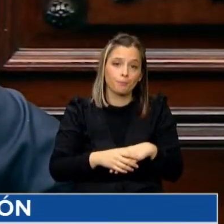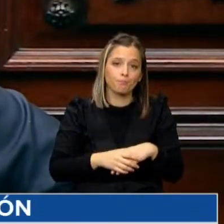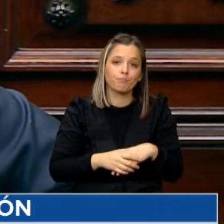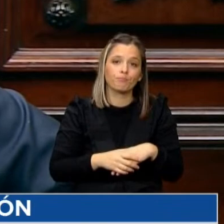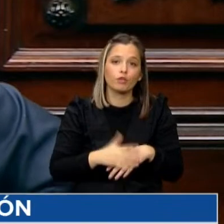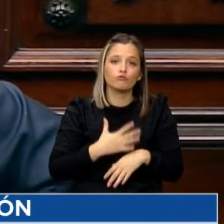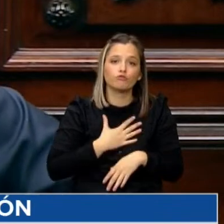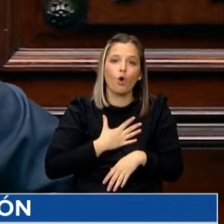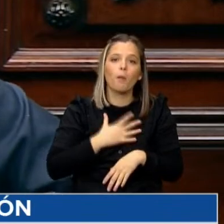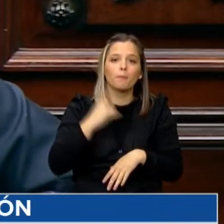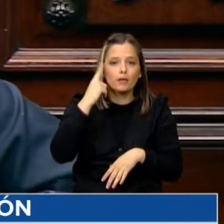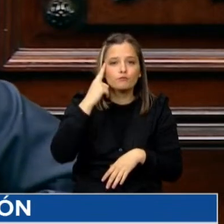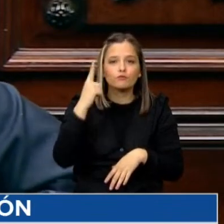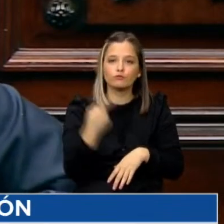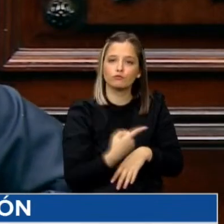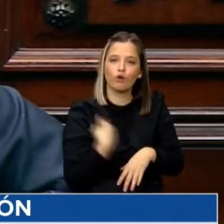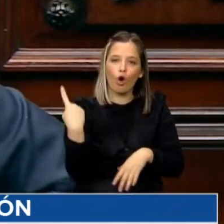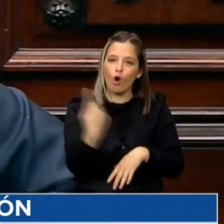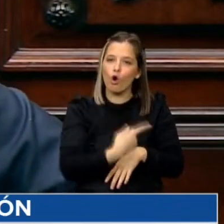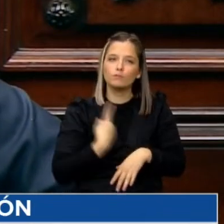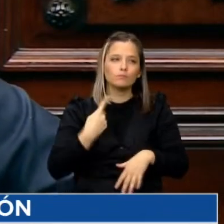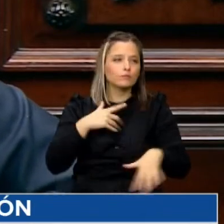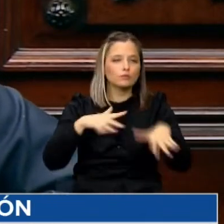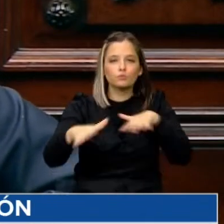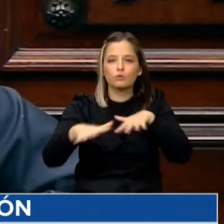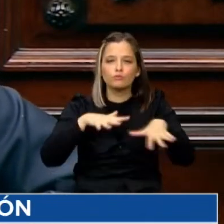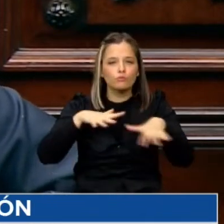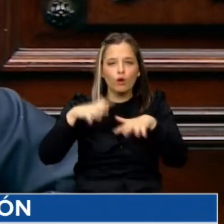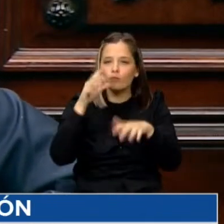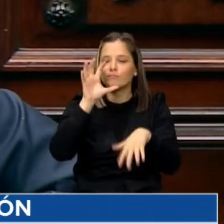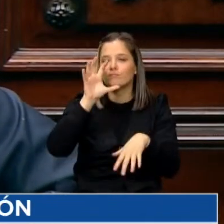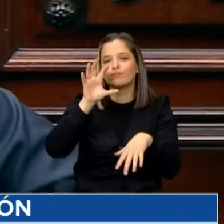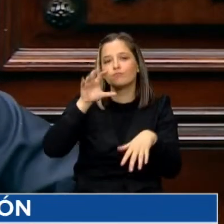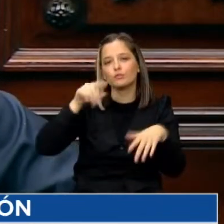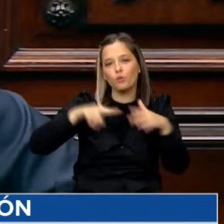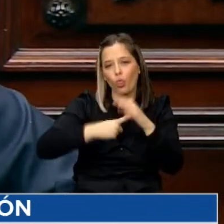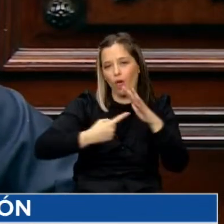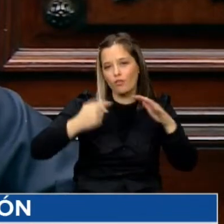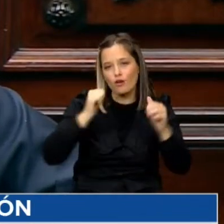yo creo que todos estamos preocupados por la situación de la seguridad en Rosario. Yo, como